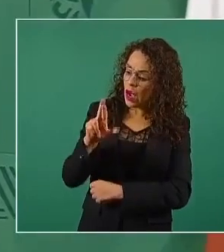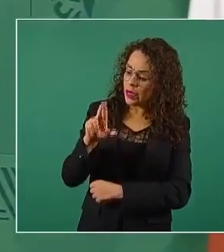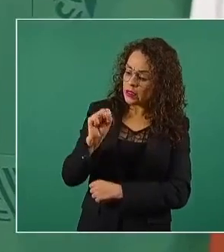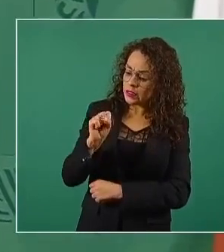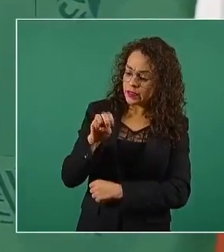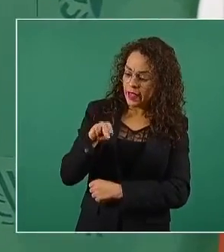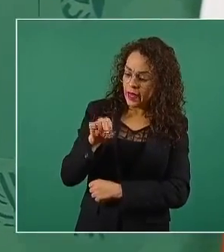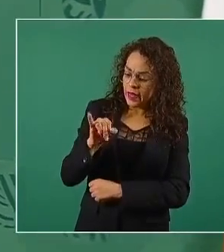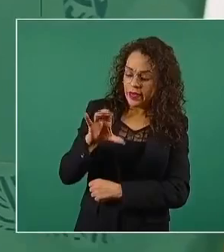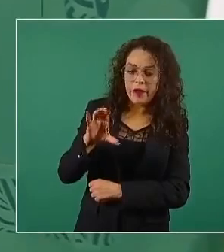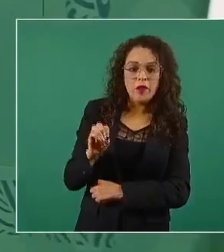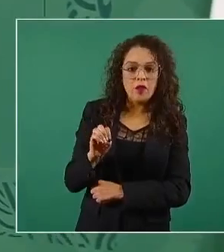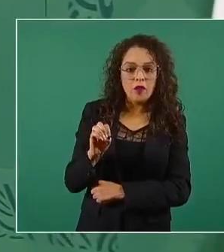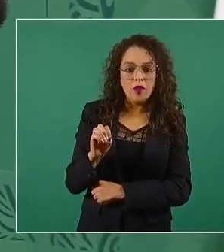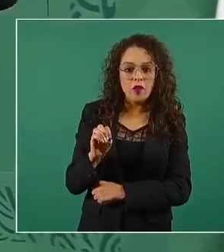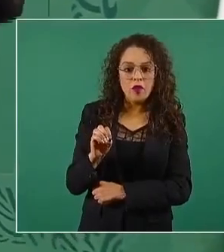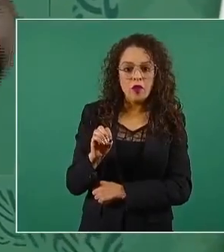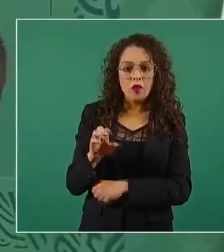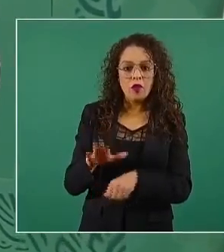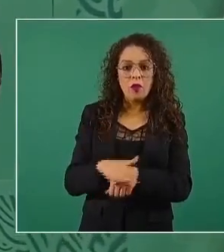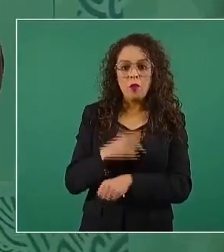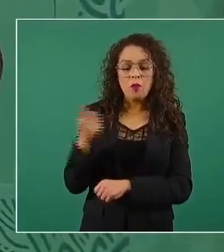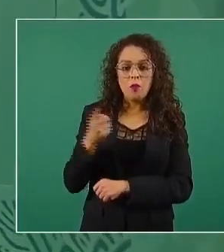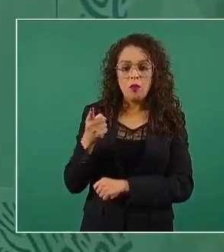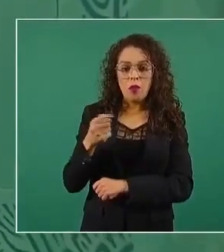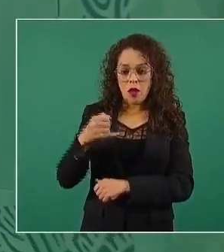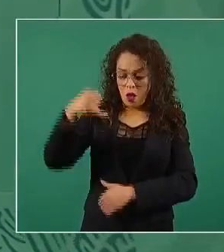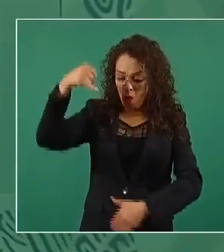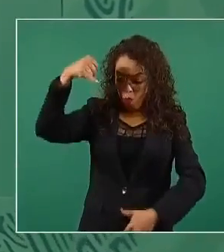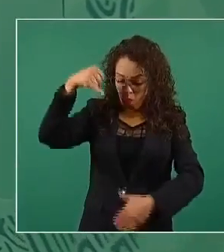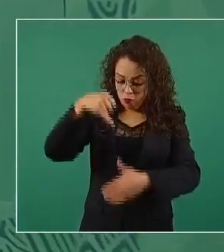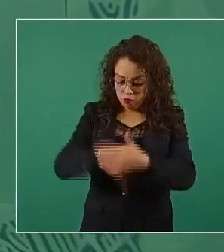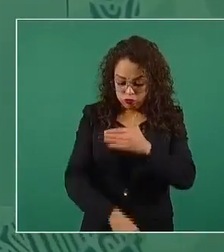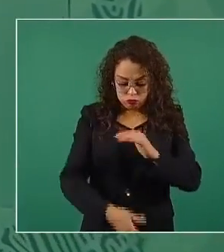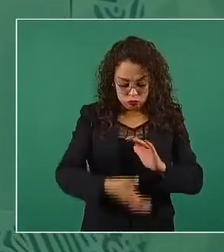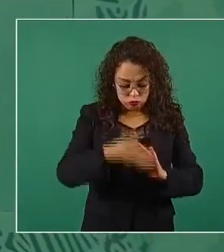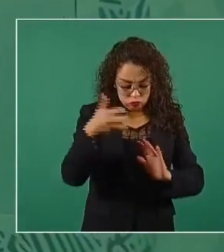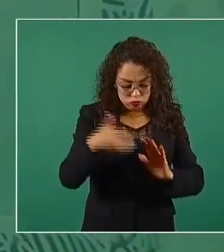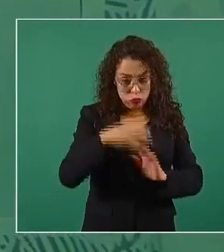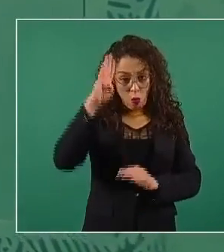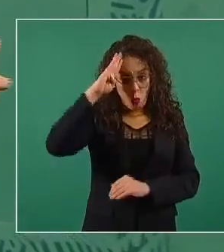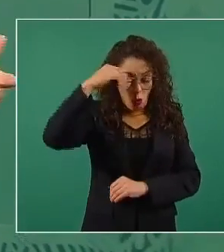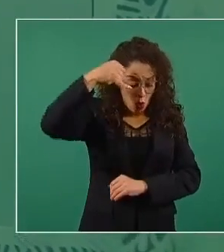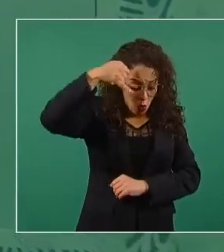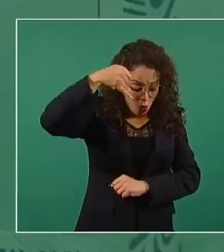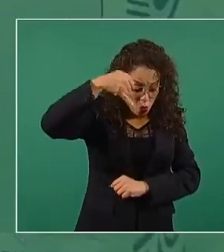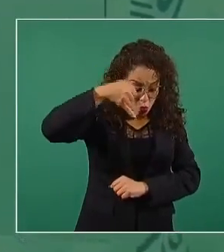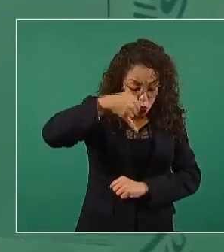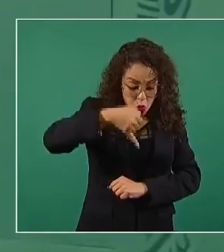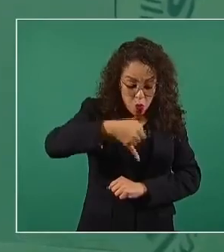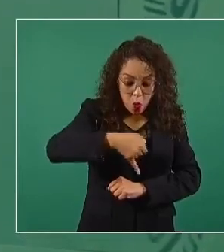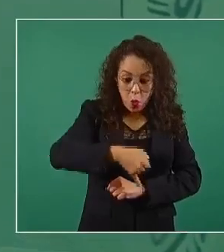porque se están perforando pozos a mucha profundidad y ya el agua